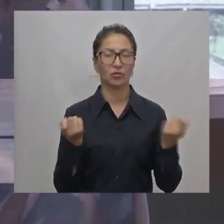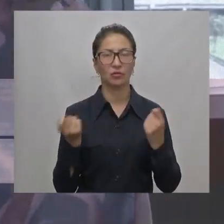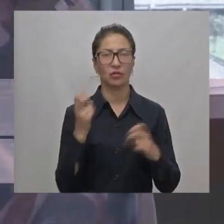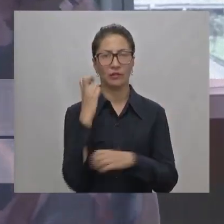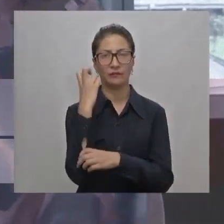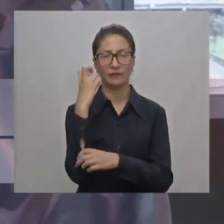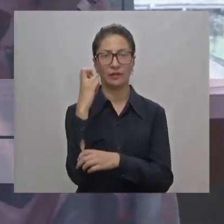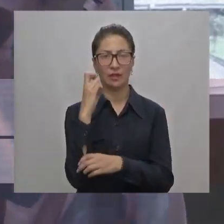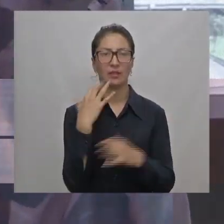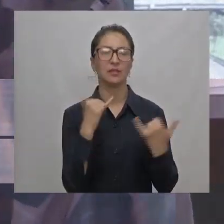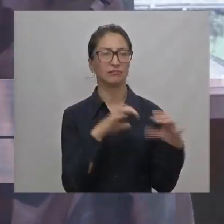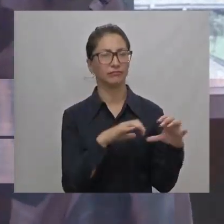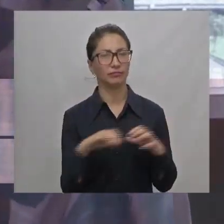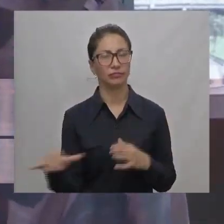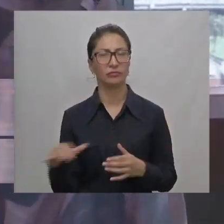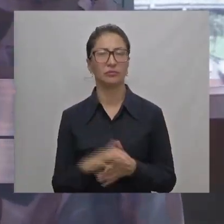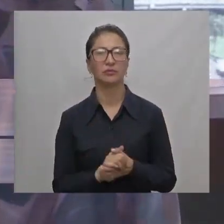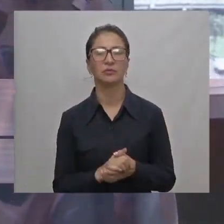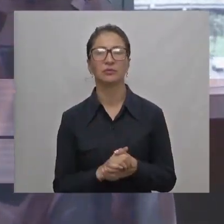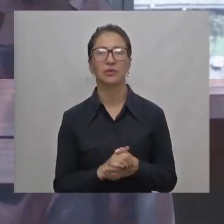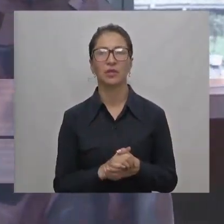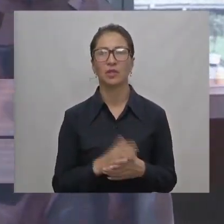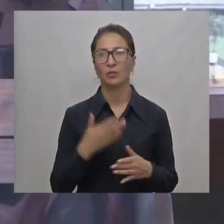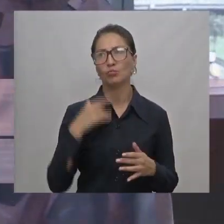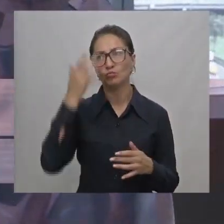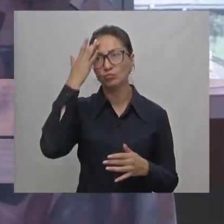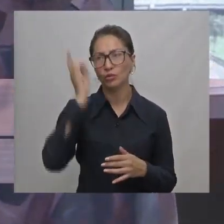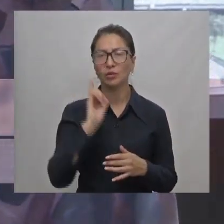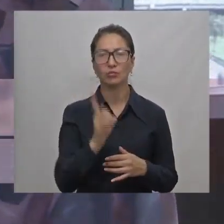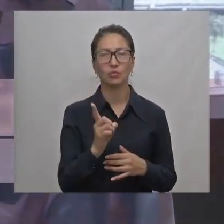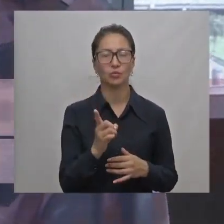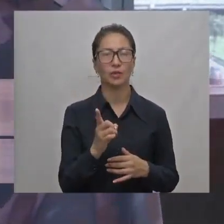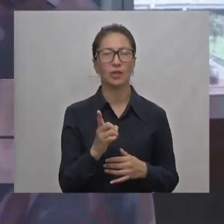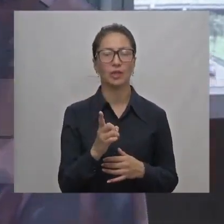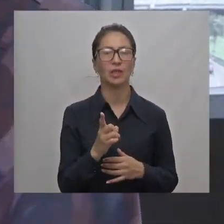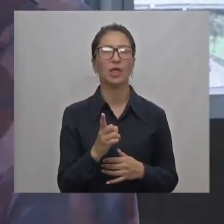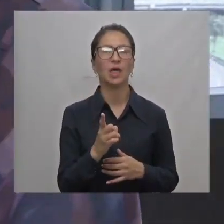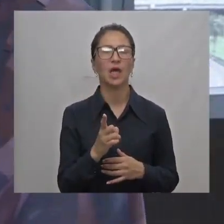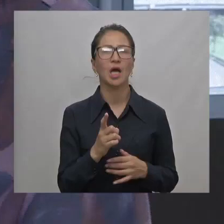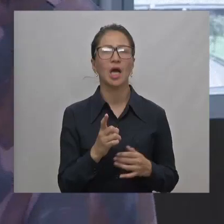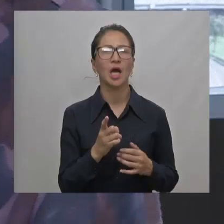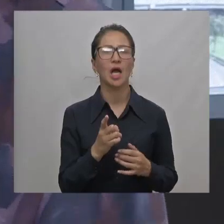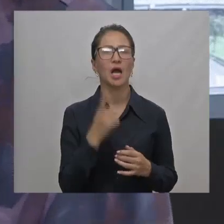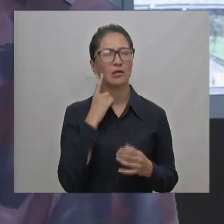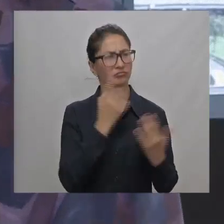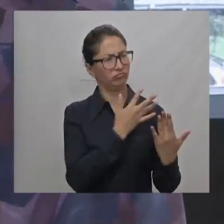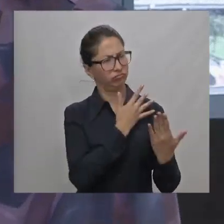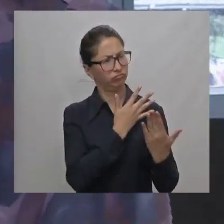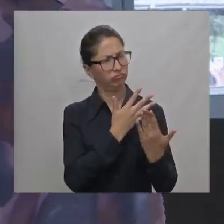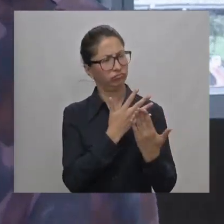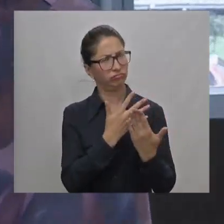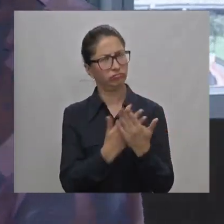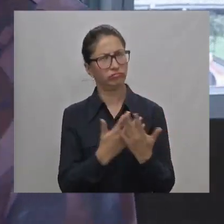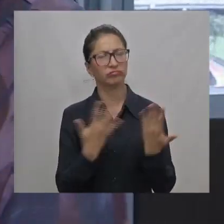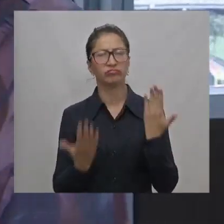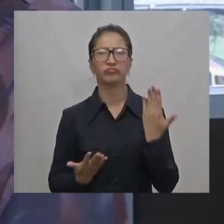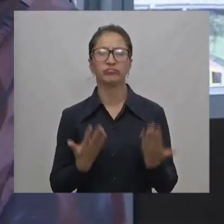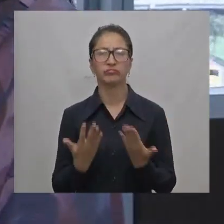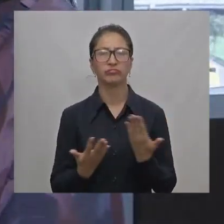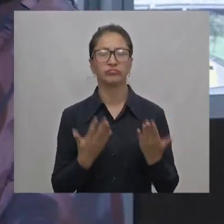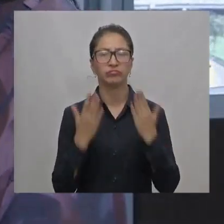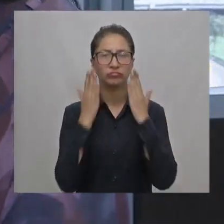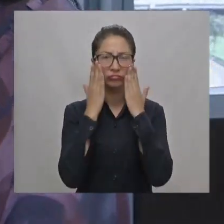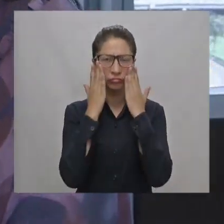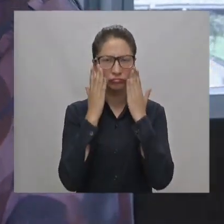fiscal, porque al final las cuentas del presupuesto general de la nación y casi que más,